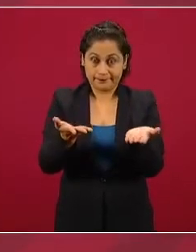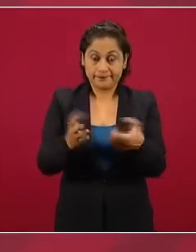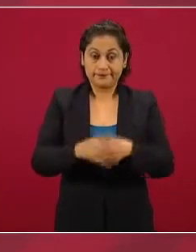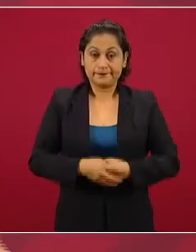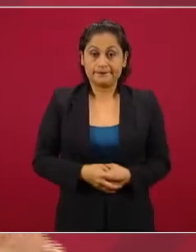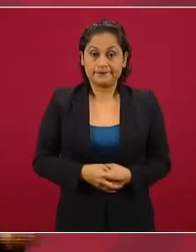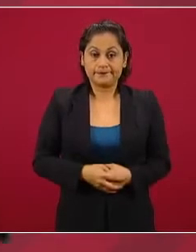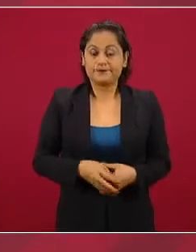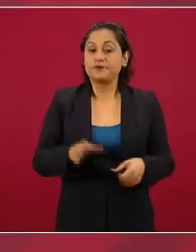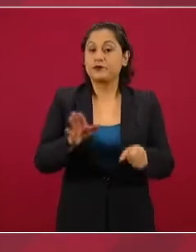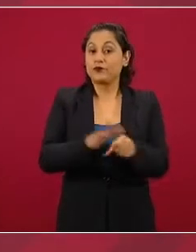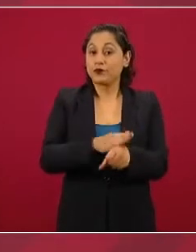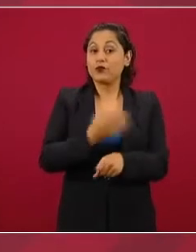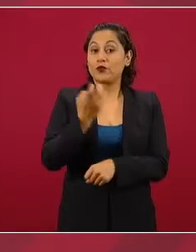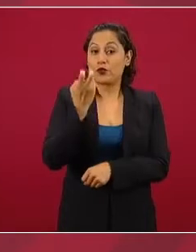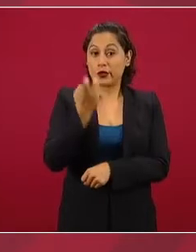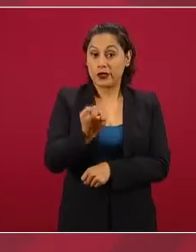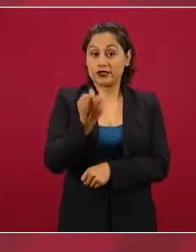y entonces